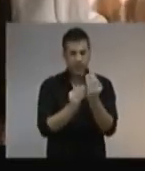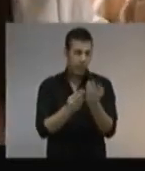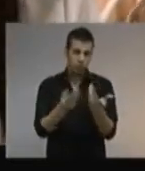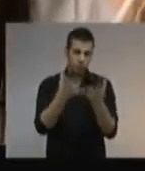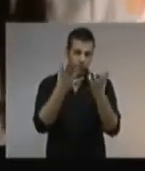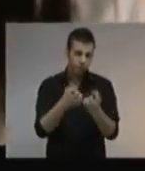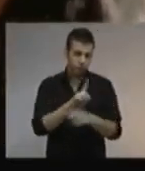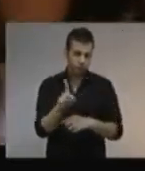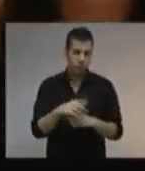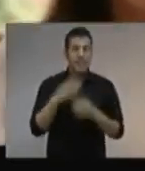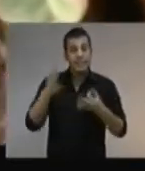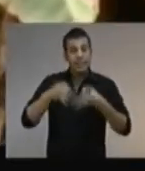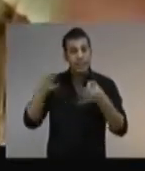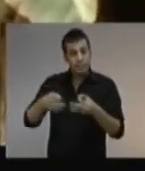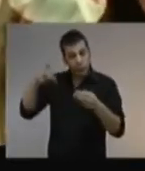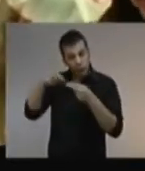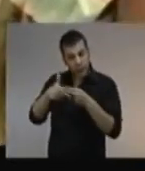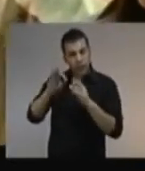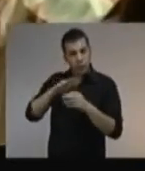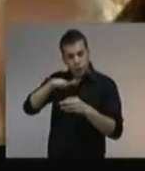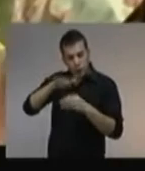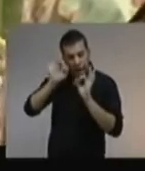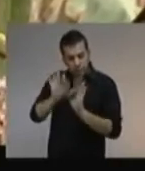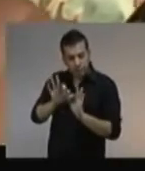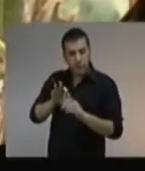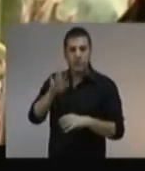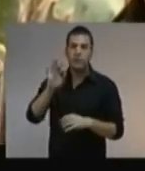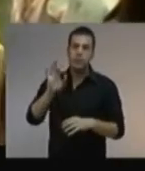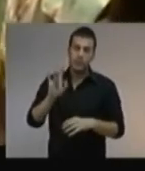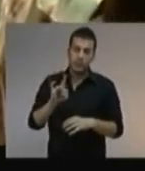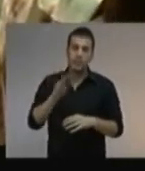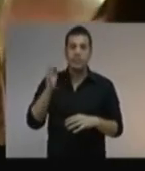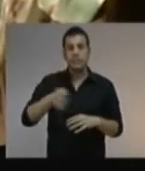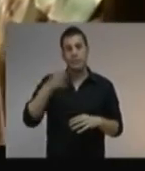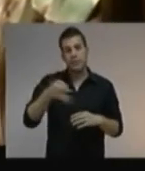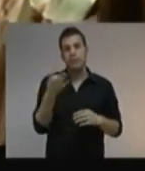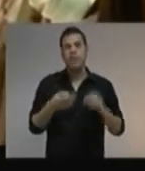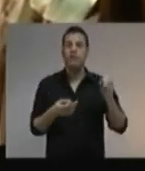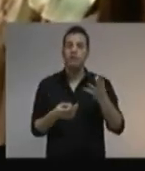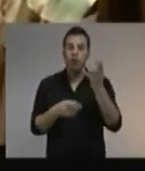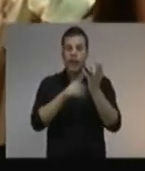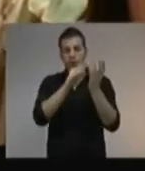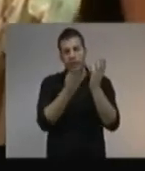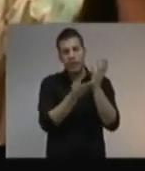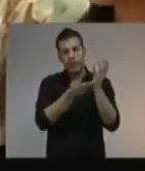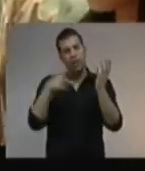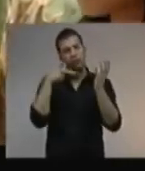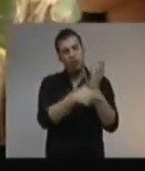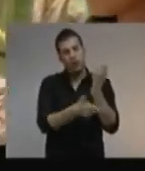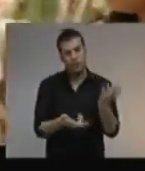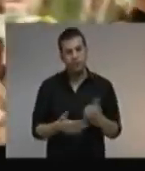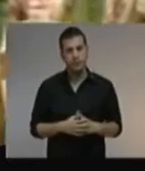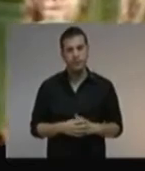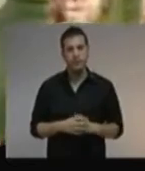otro. Perfecto. Y siempre hay que cortar en un sitio concreto. En concreto. Siempre tiene una barriguita que la usamos abajo. Muy bien, se hacen todos los cortes siempre a